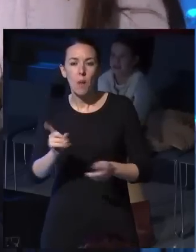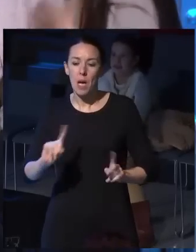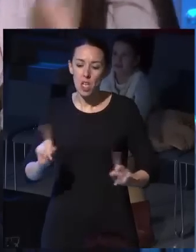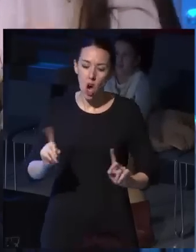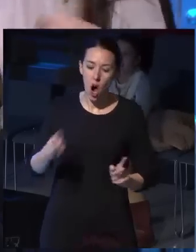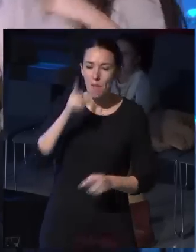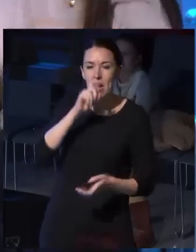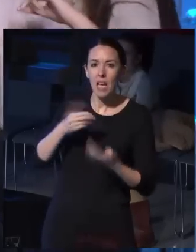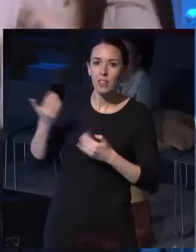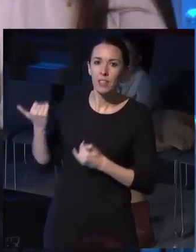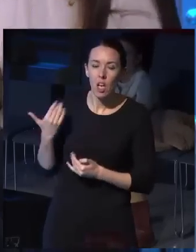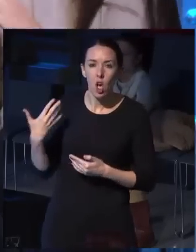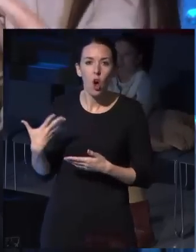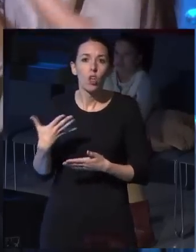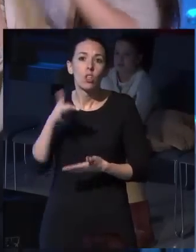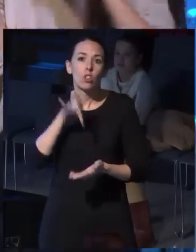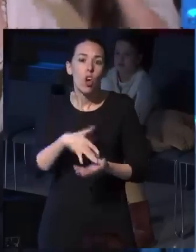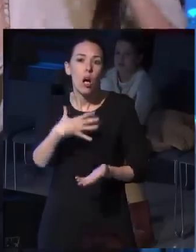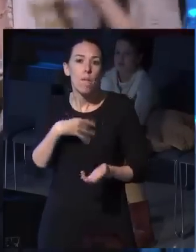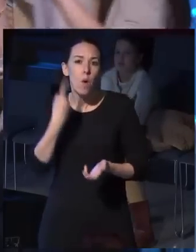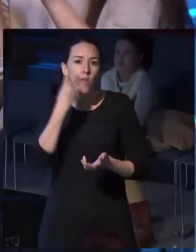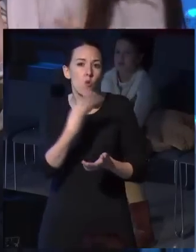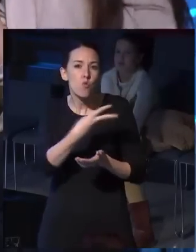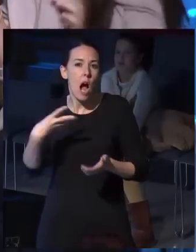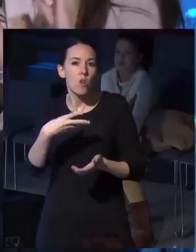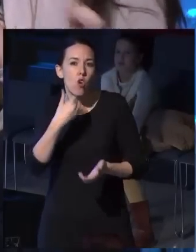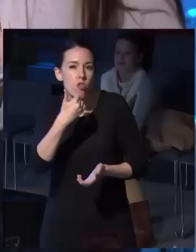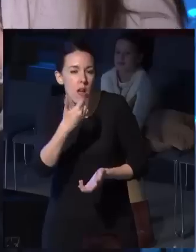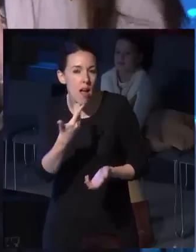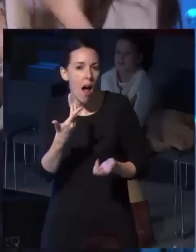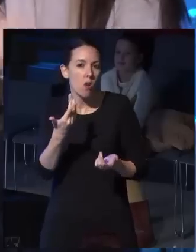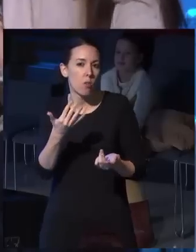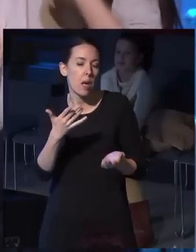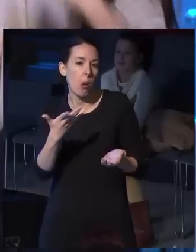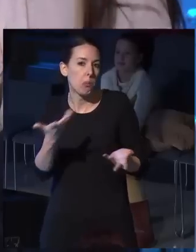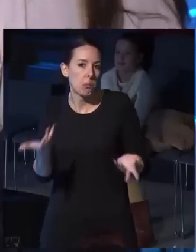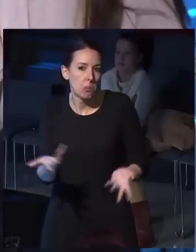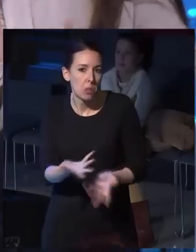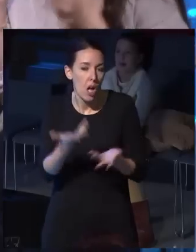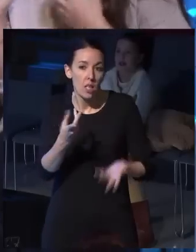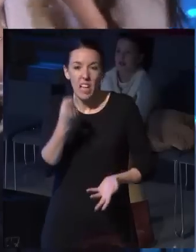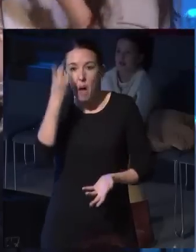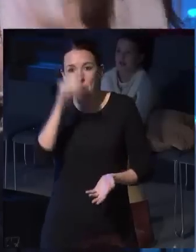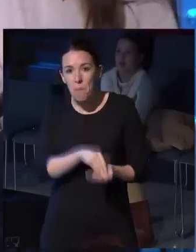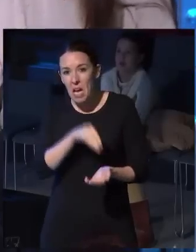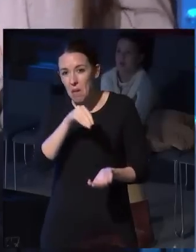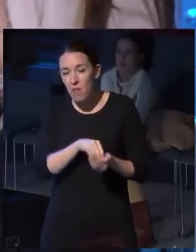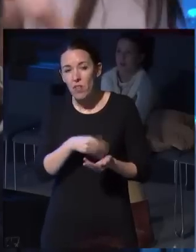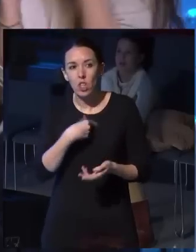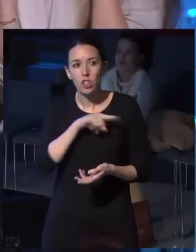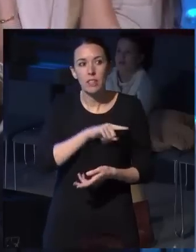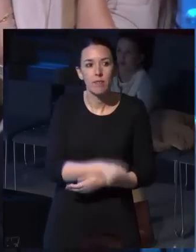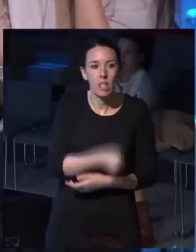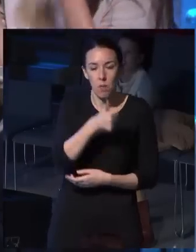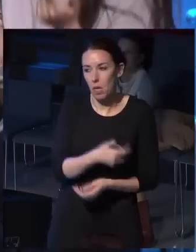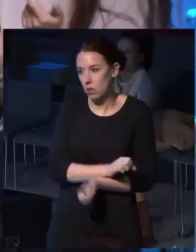me ha sentido... Que era, puede ser solo un acorde o línea de bajo más fácil, que no era nada... Eso, ya lo habíamos tocado mil veces. No, yo es que lo he sentido más. Y